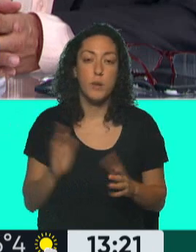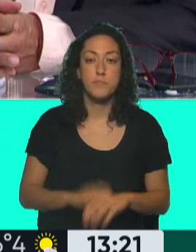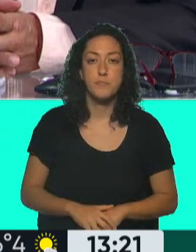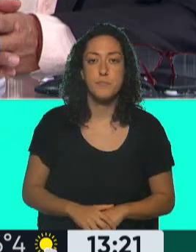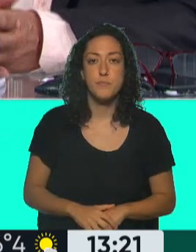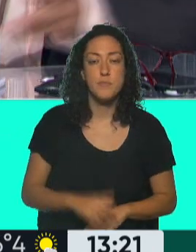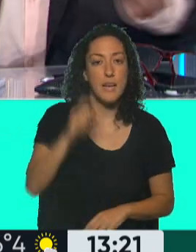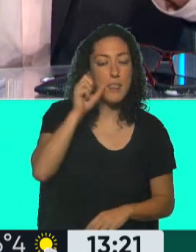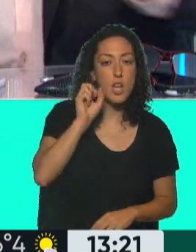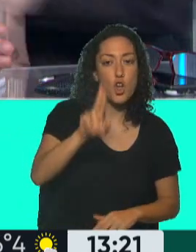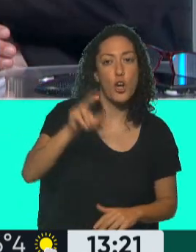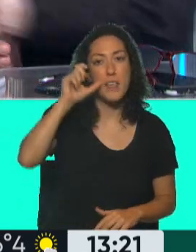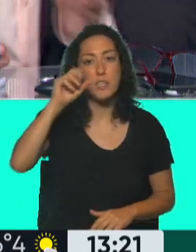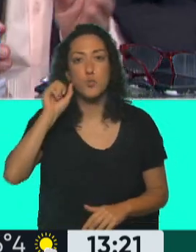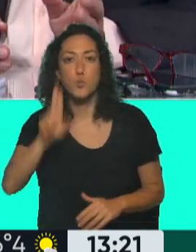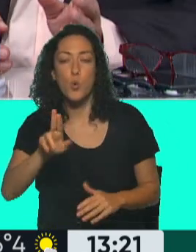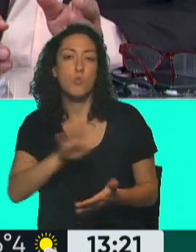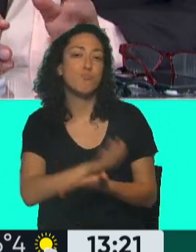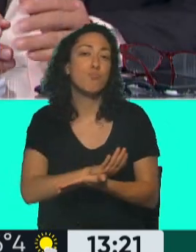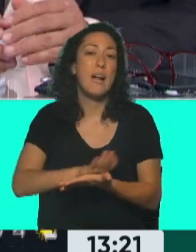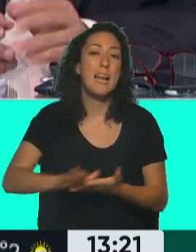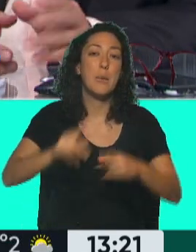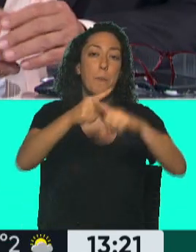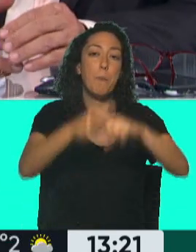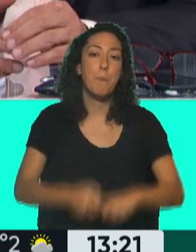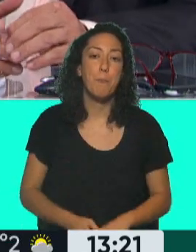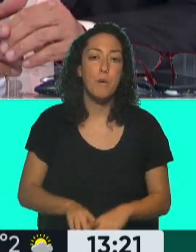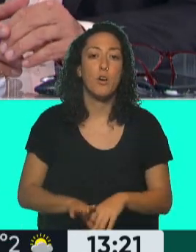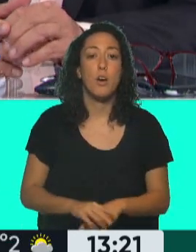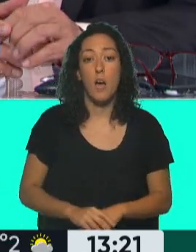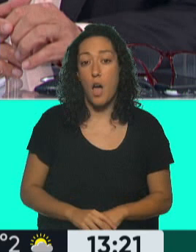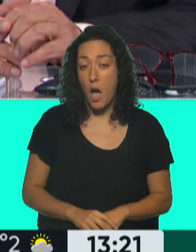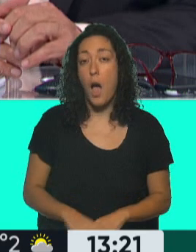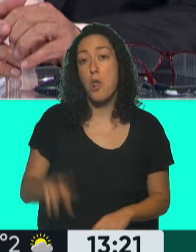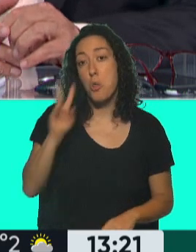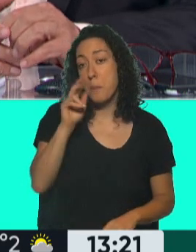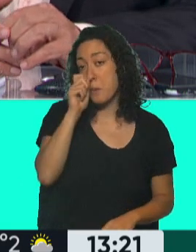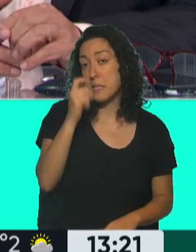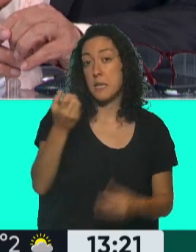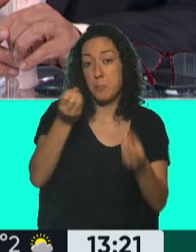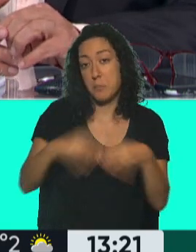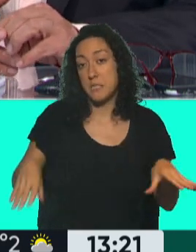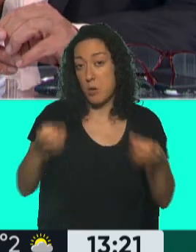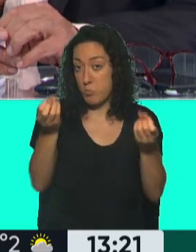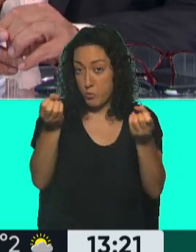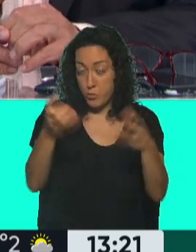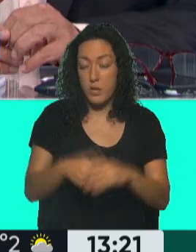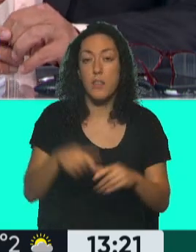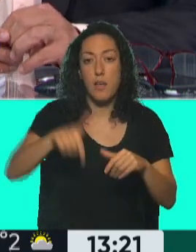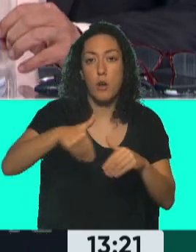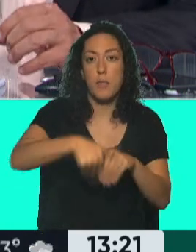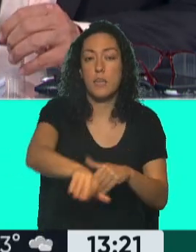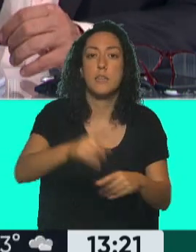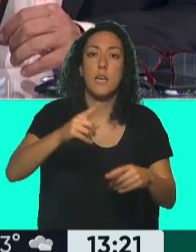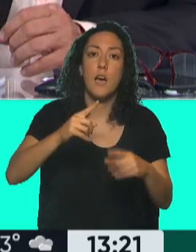que edenor y del sur limpiaron sus cuentas con camisa prometen pagar a partir de ahora y camisa al